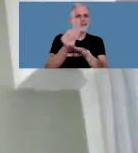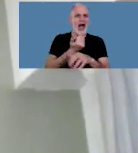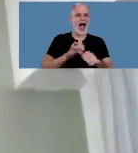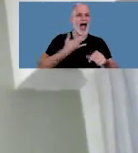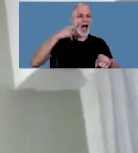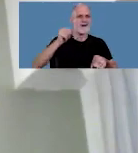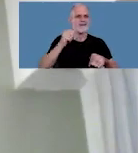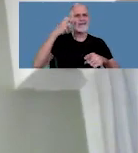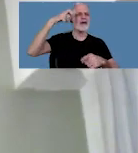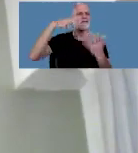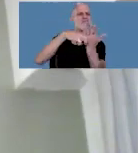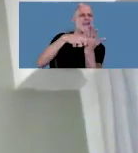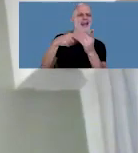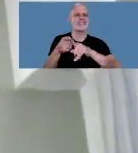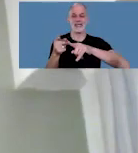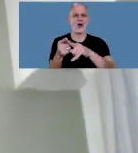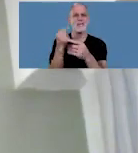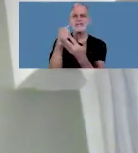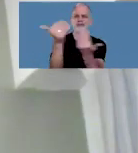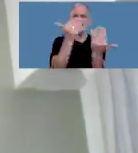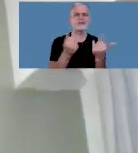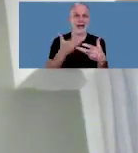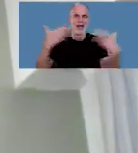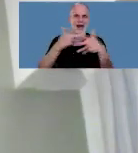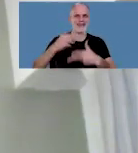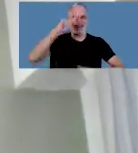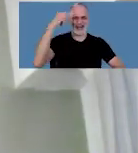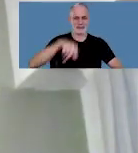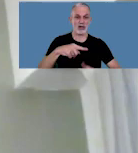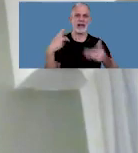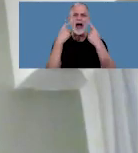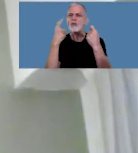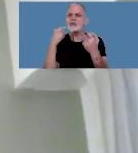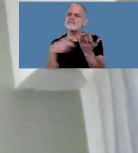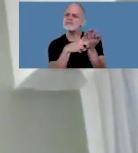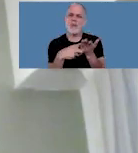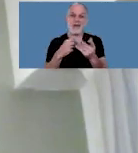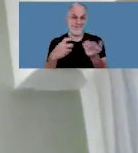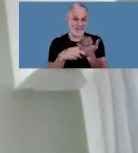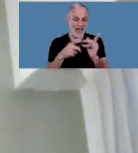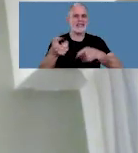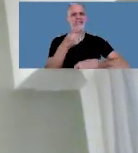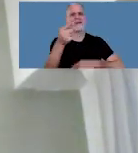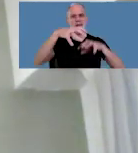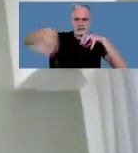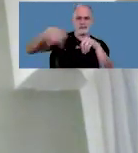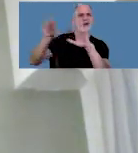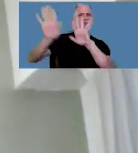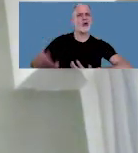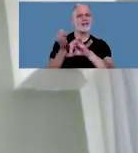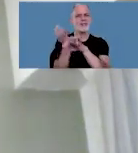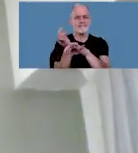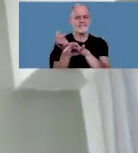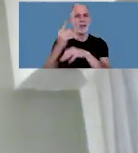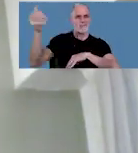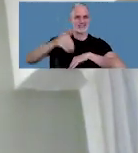fiscalización de grandes contribuyentes nacionales, se desempeñó en auditoría fiscal y actualmente se desempeña en la división formación y especialización